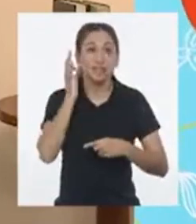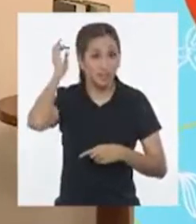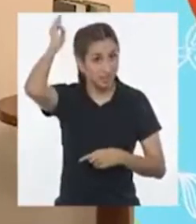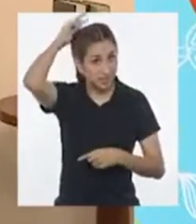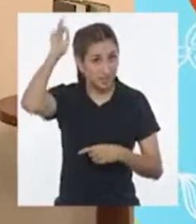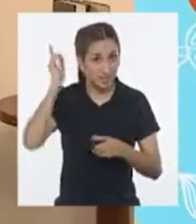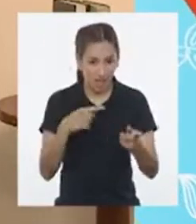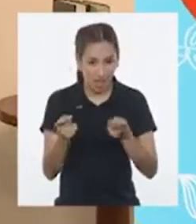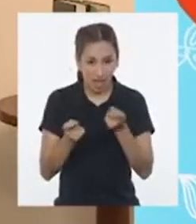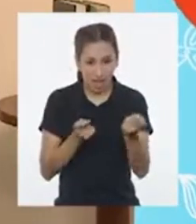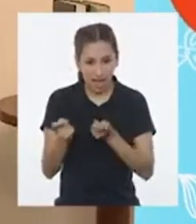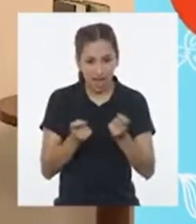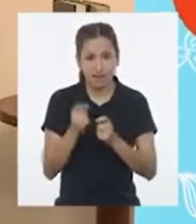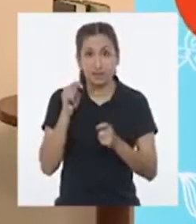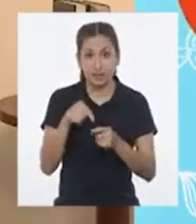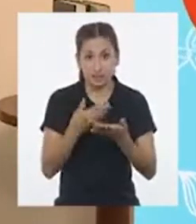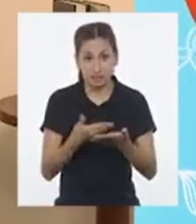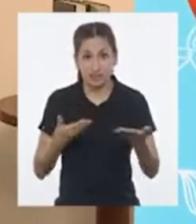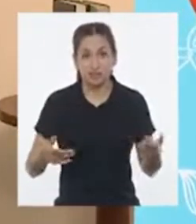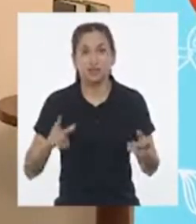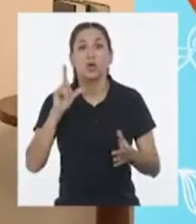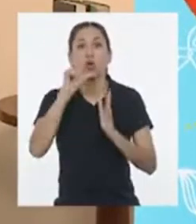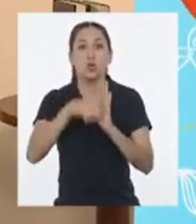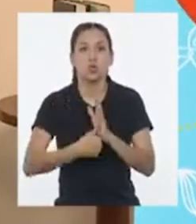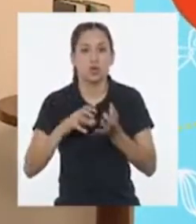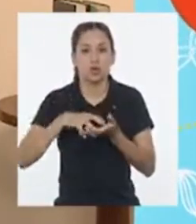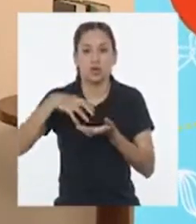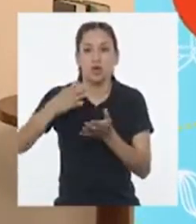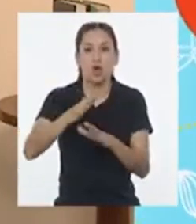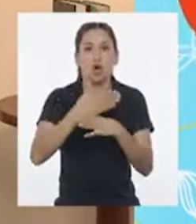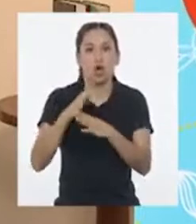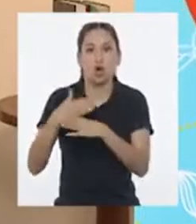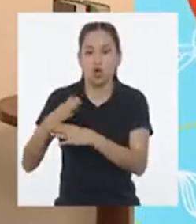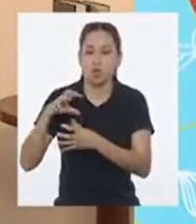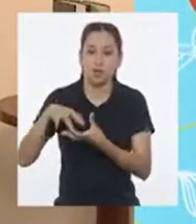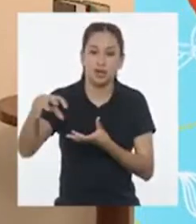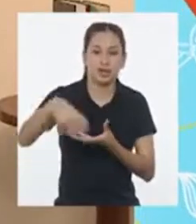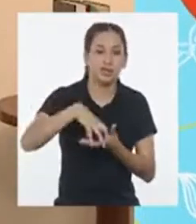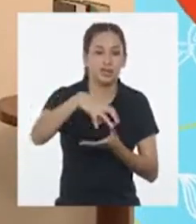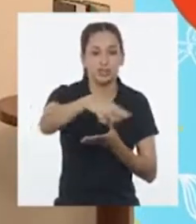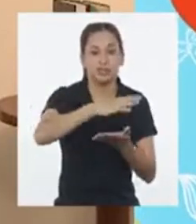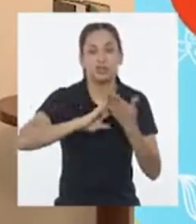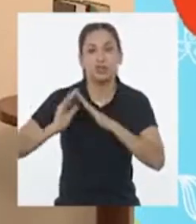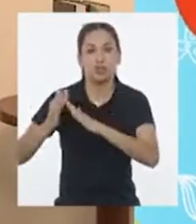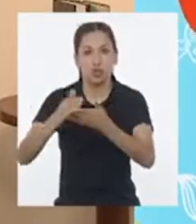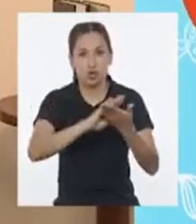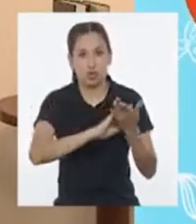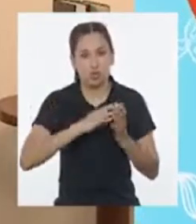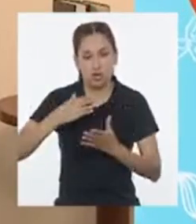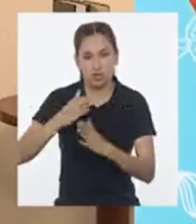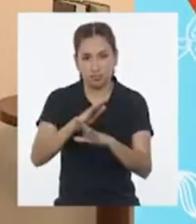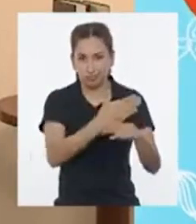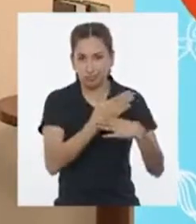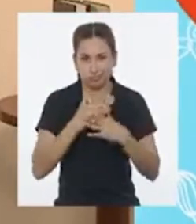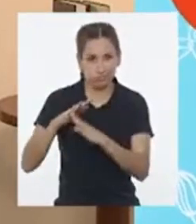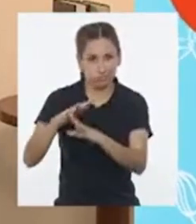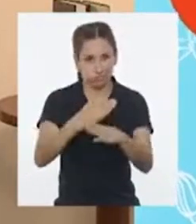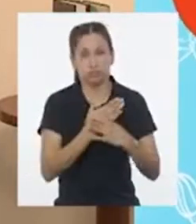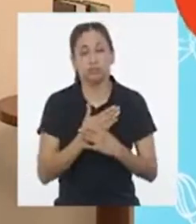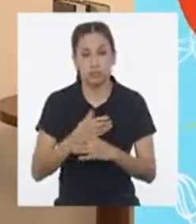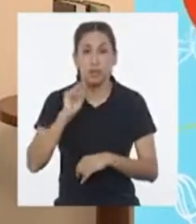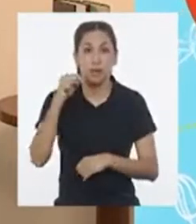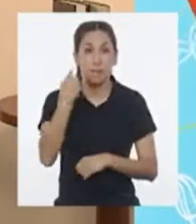inca administraban estos bienes y luego lo distribuían entre la población. En